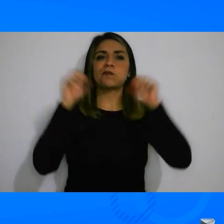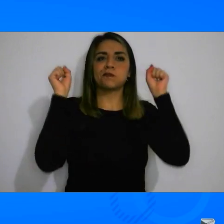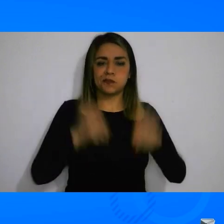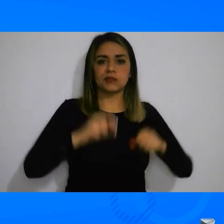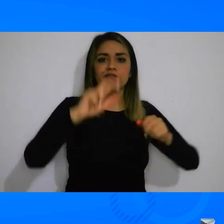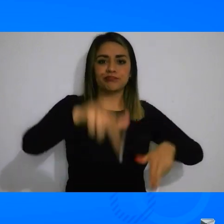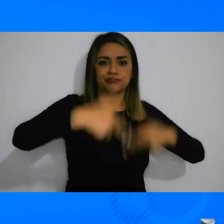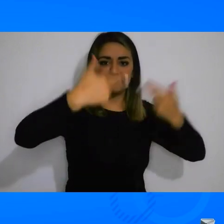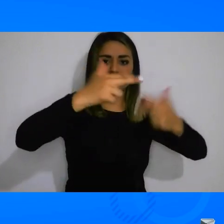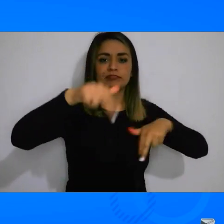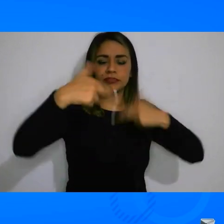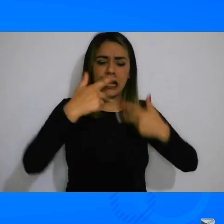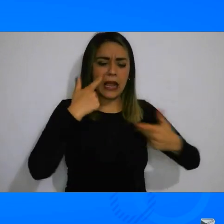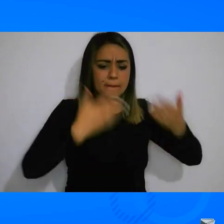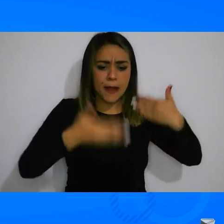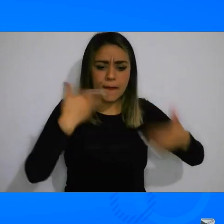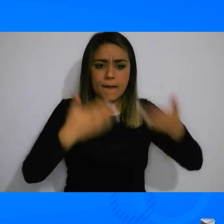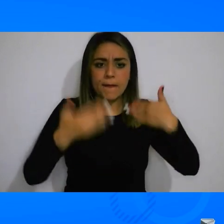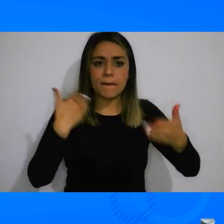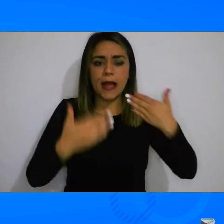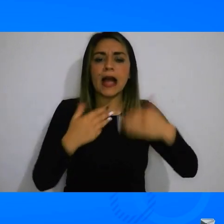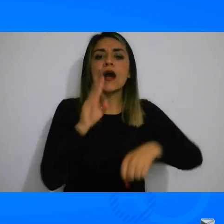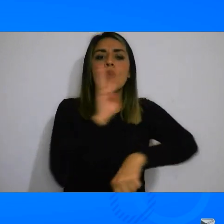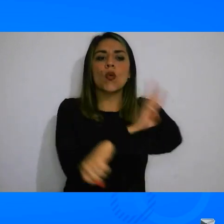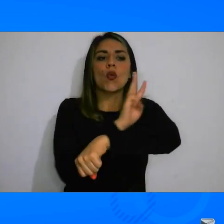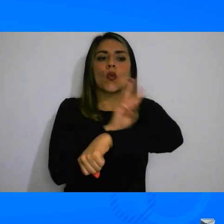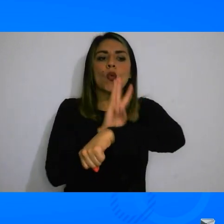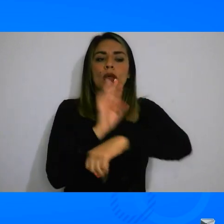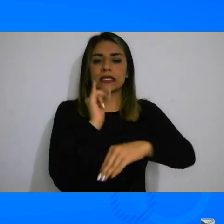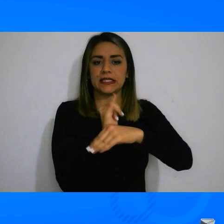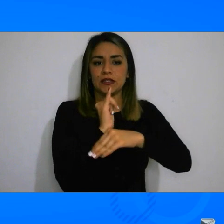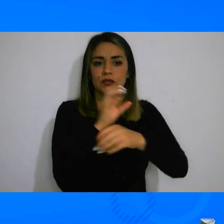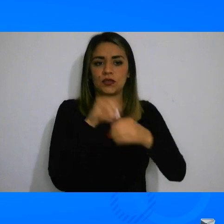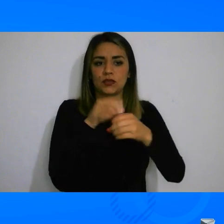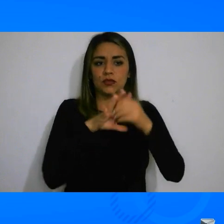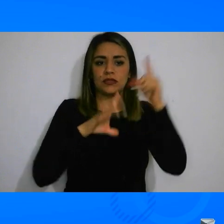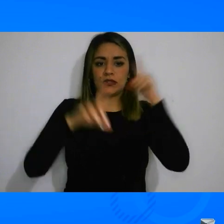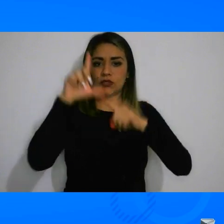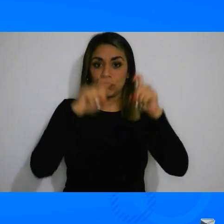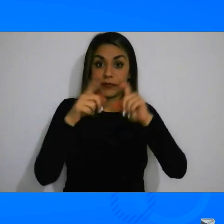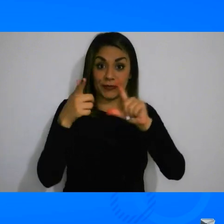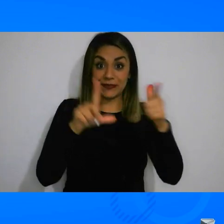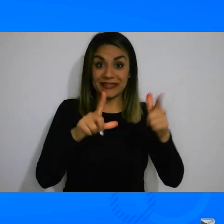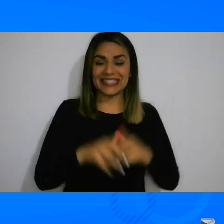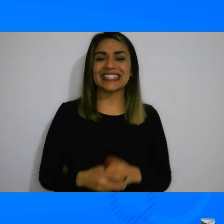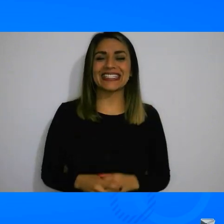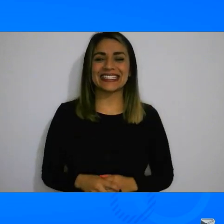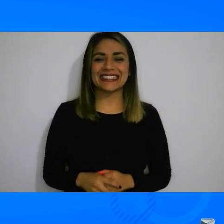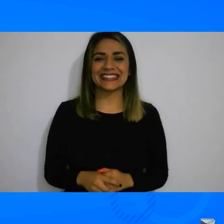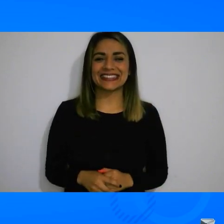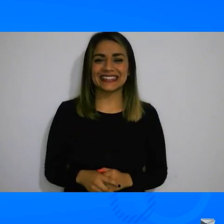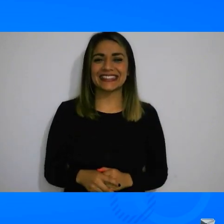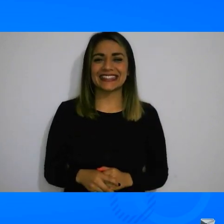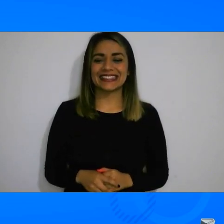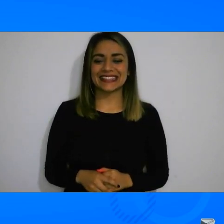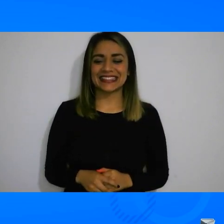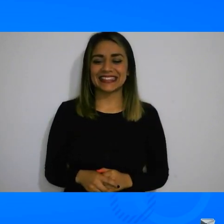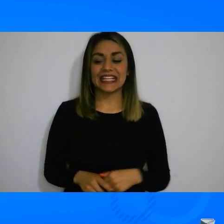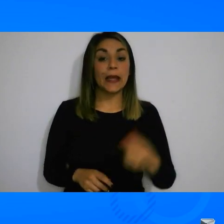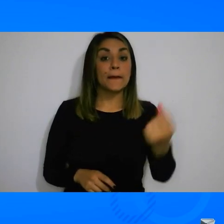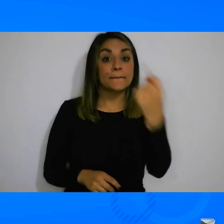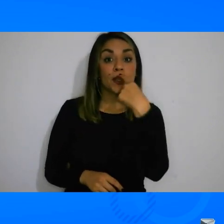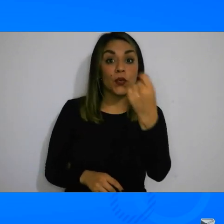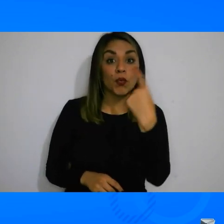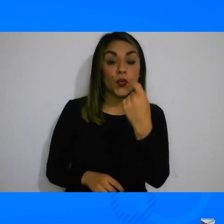conectarnos y revisar desde la página de nuestro Instituto Distrital de Turismo, ¿vale? ¿Alguna pregunta más? No sé si